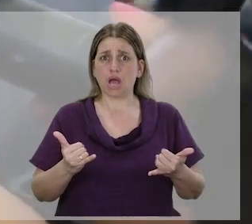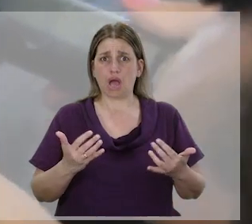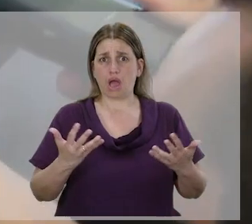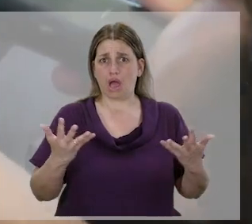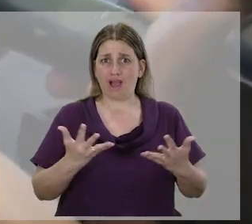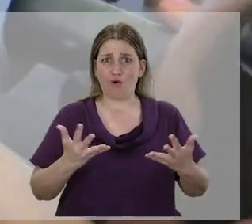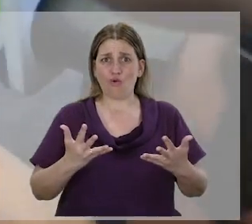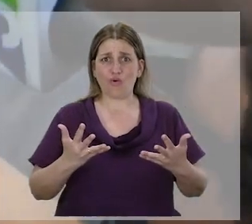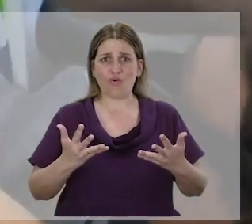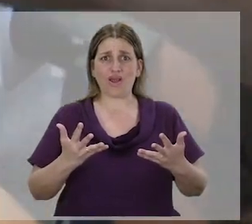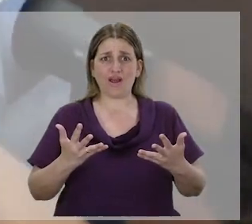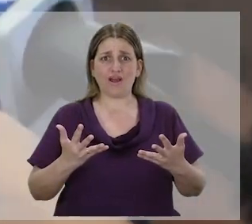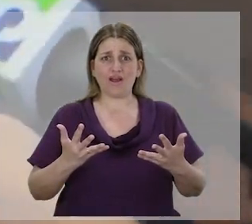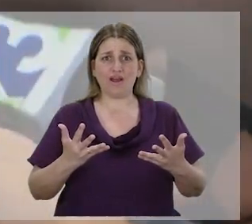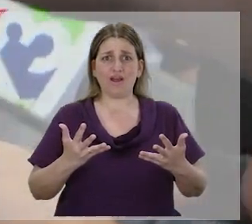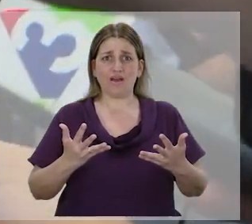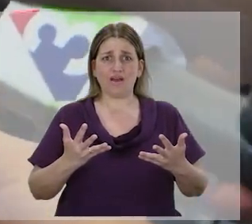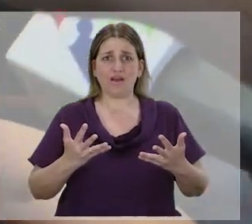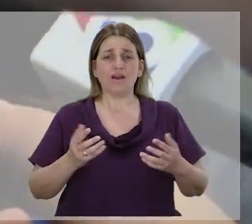llegó al final respecto